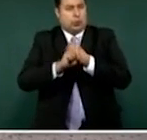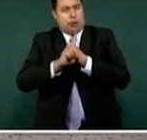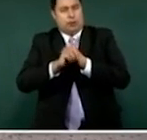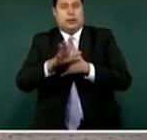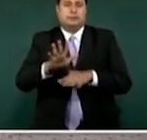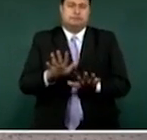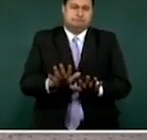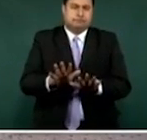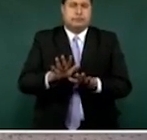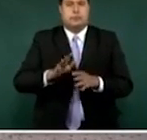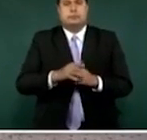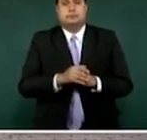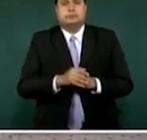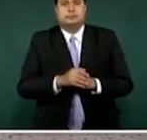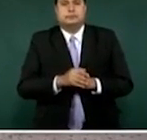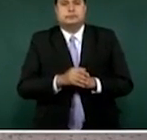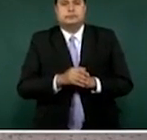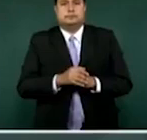en